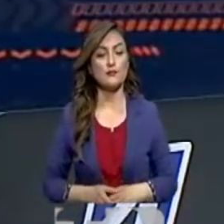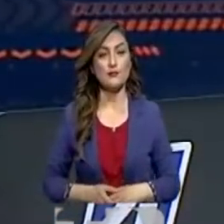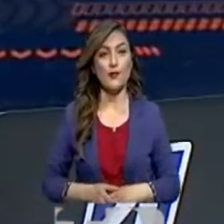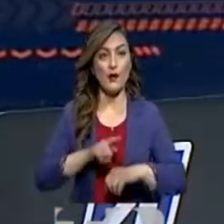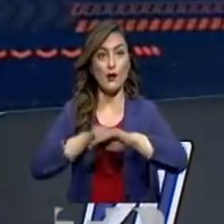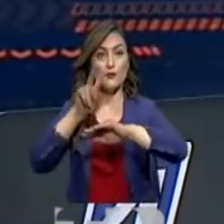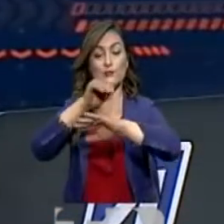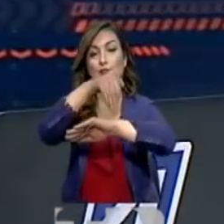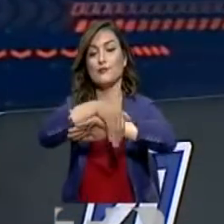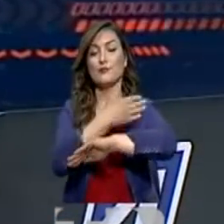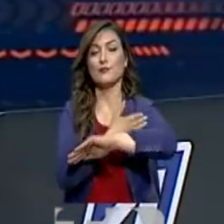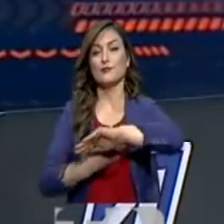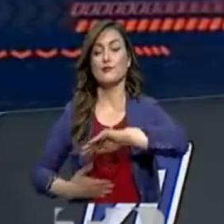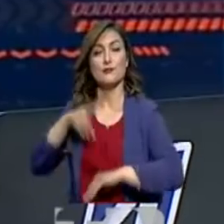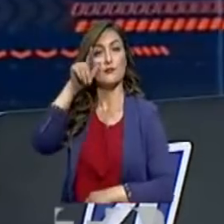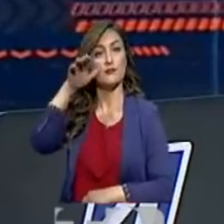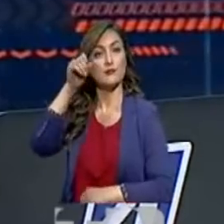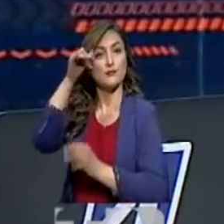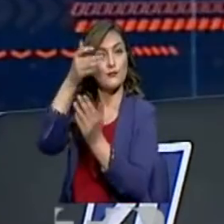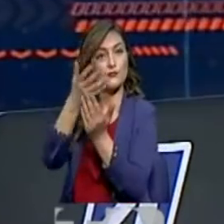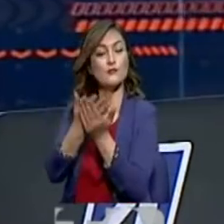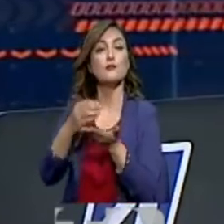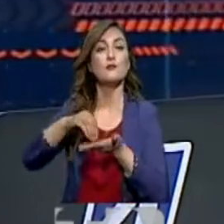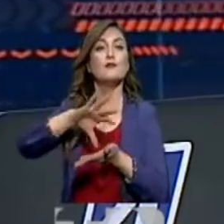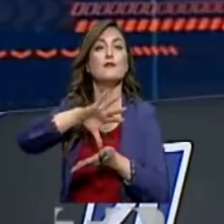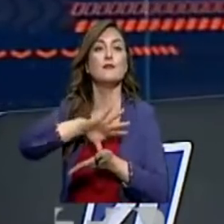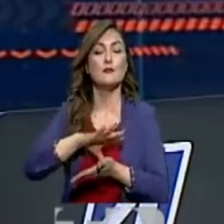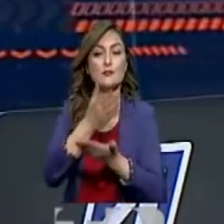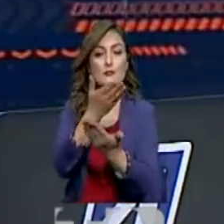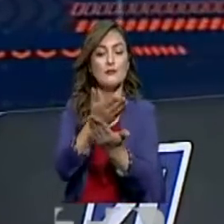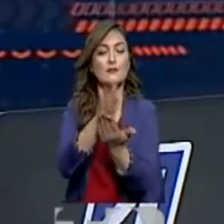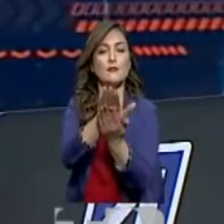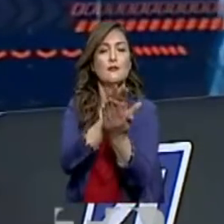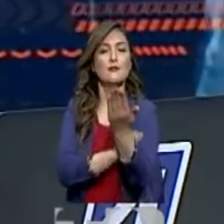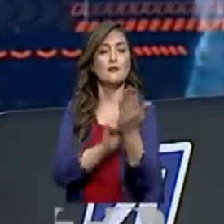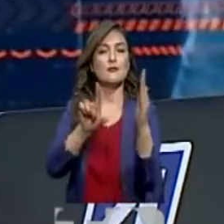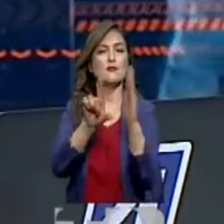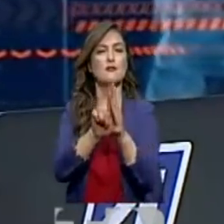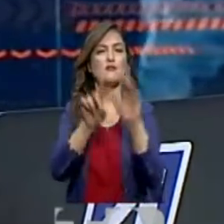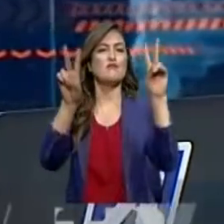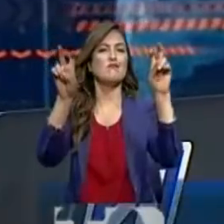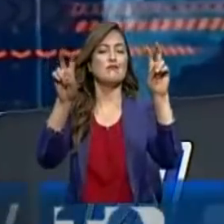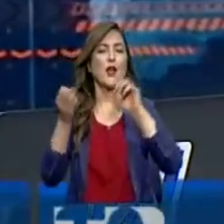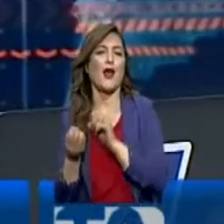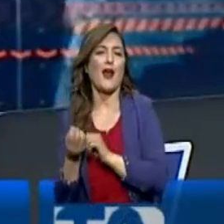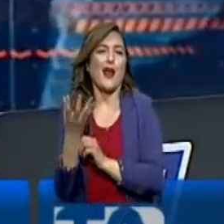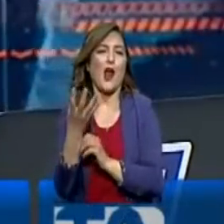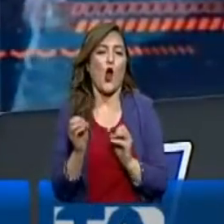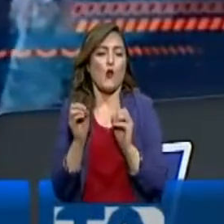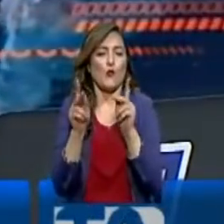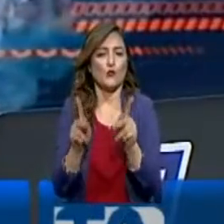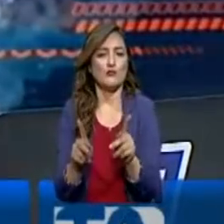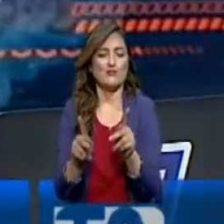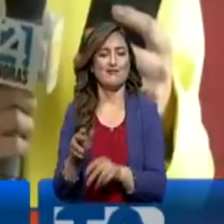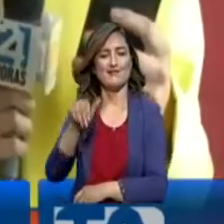A las 2 de la tarde, el presidente de la República acudirá a la Asamblea Nacional a presentar su proyecto de ley de creación de oportunidades. Andrea Samaniego nos